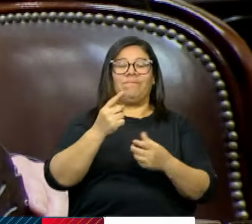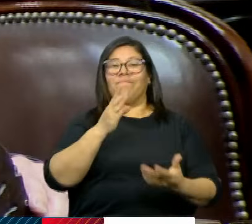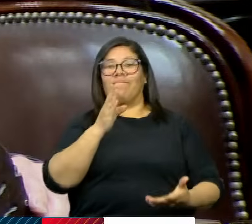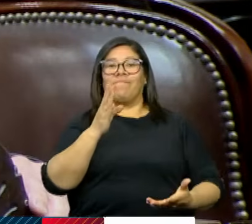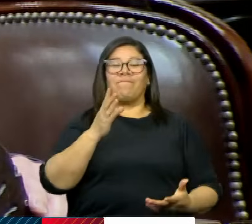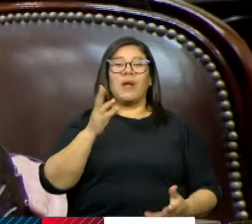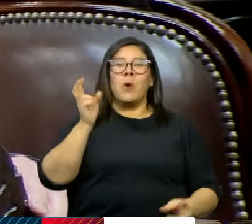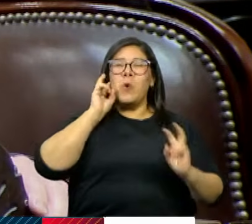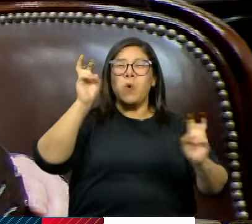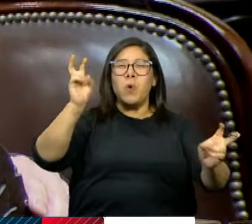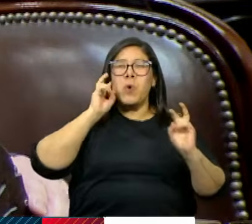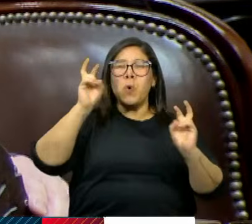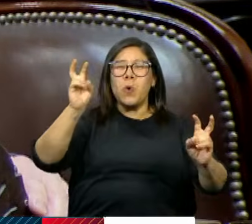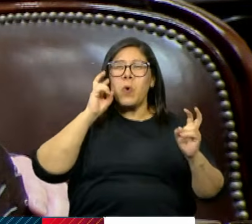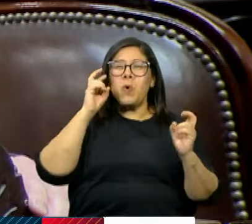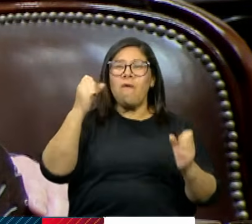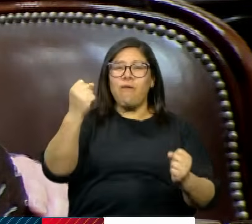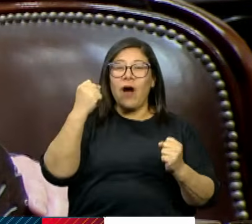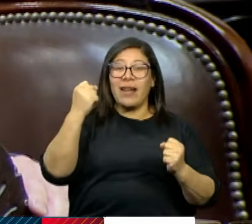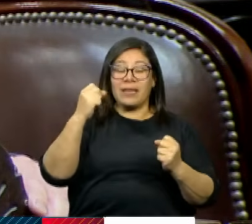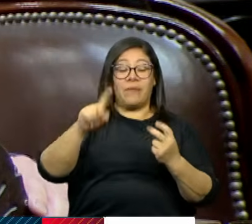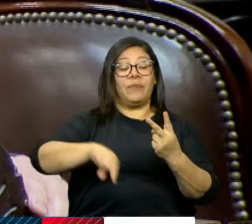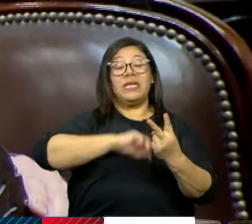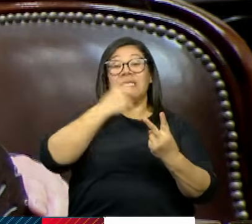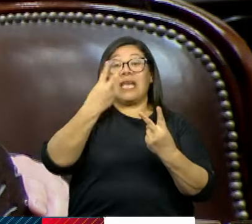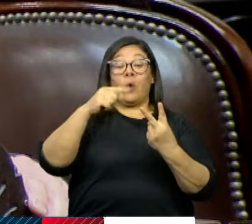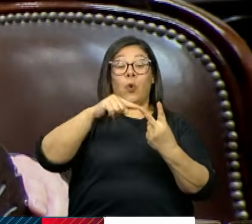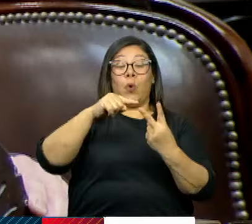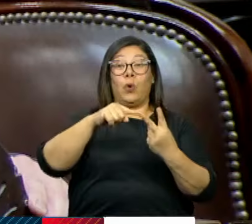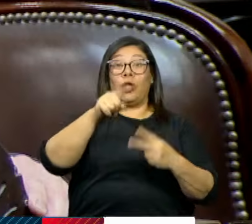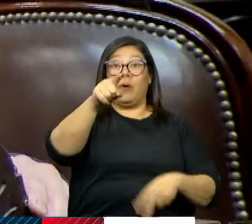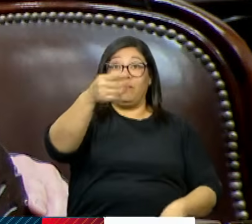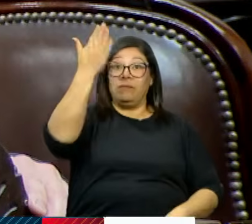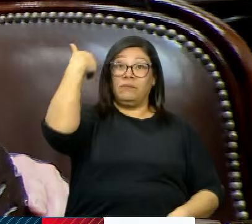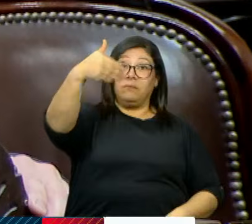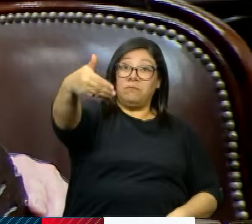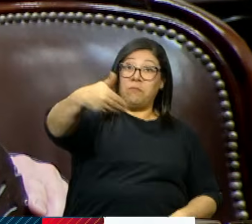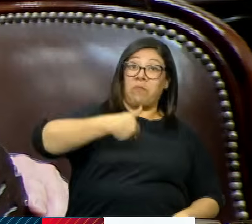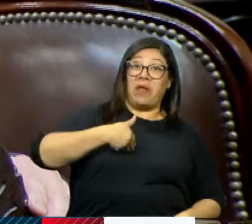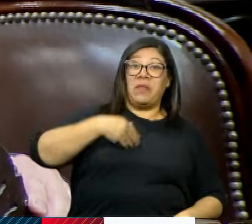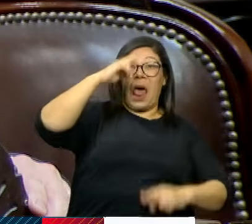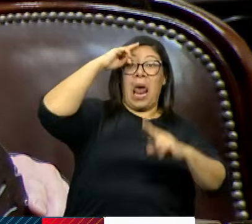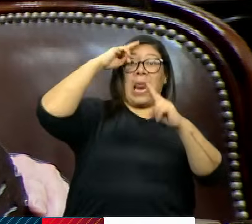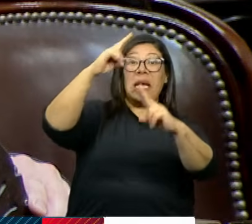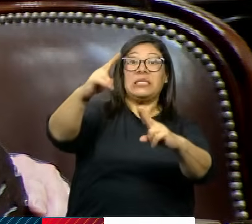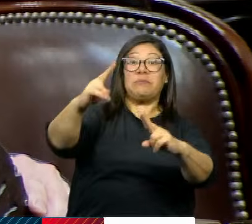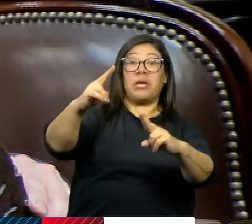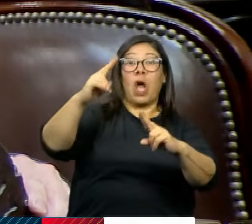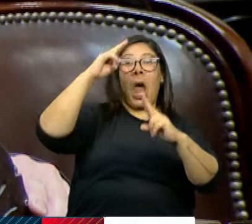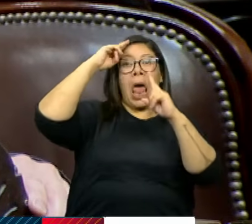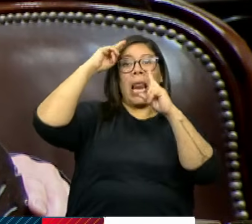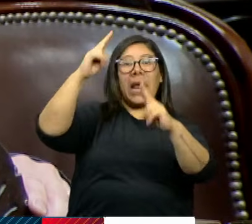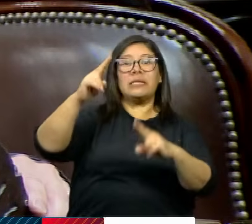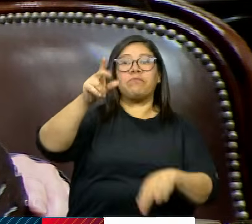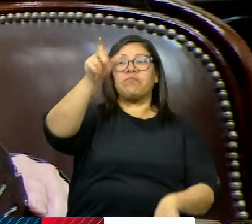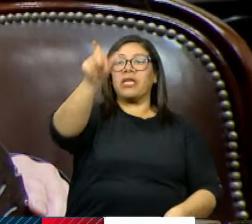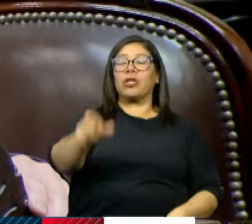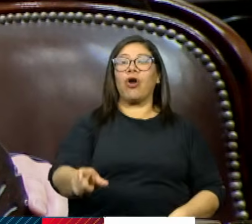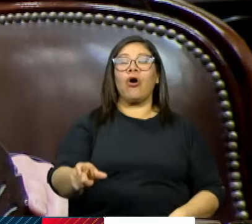instante eran sus palabras pidiéndome que lo tratara con respeto y que me refiriera al jefe de gabinete de usted.